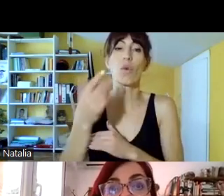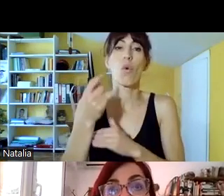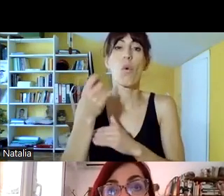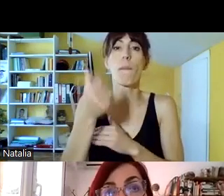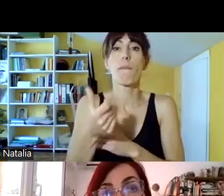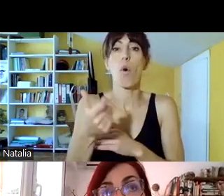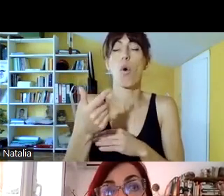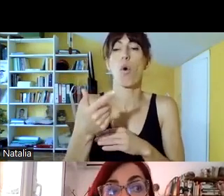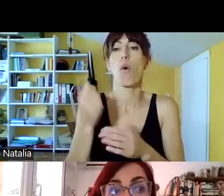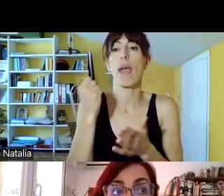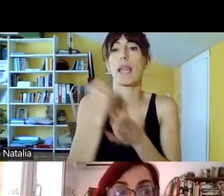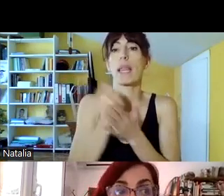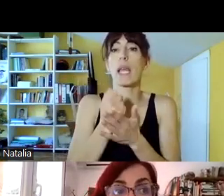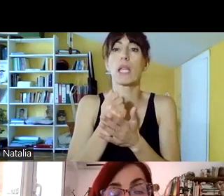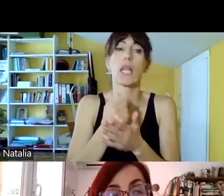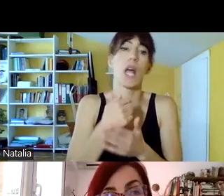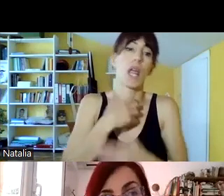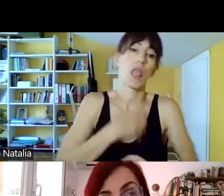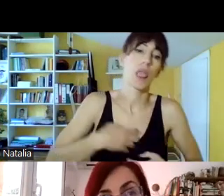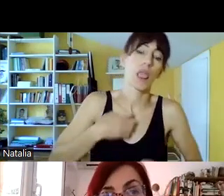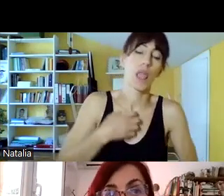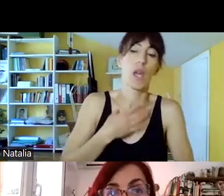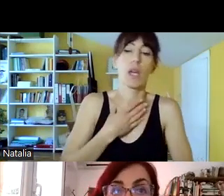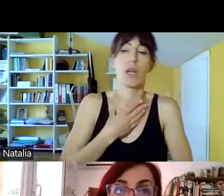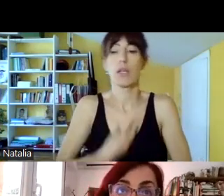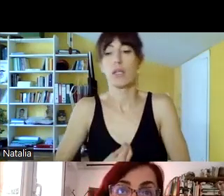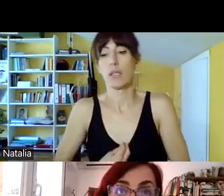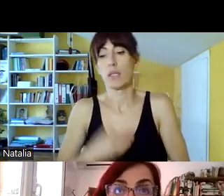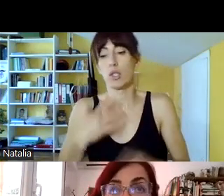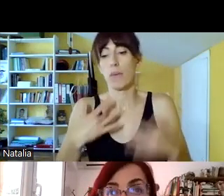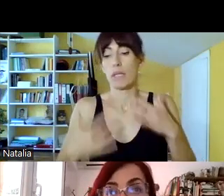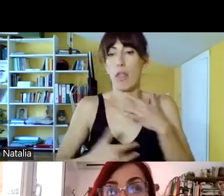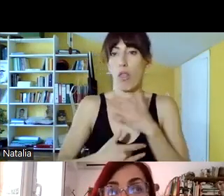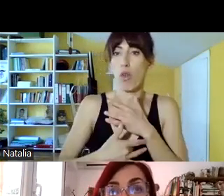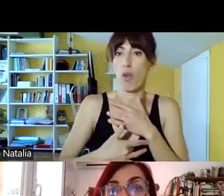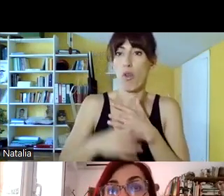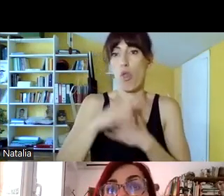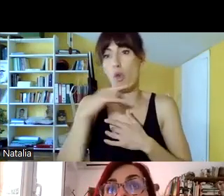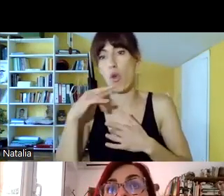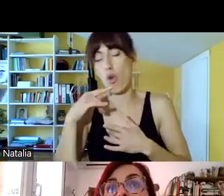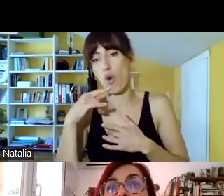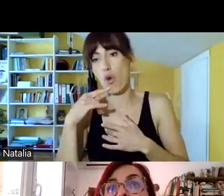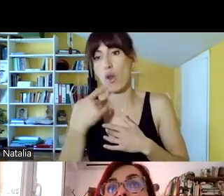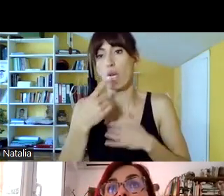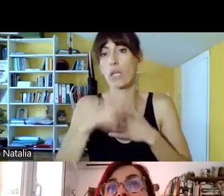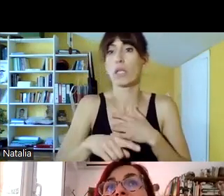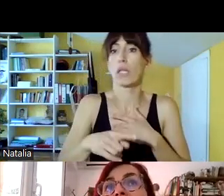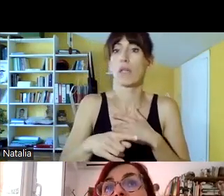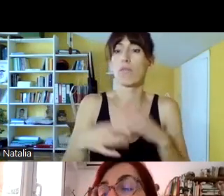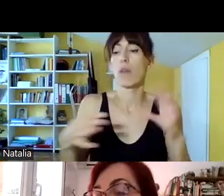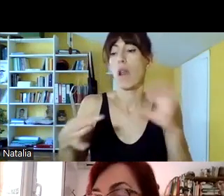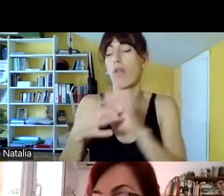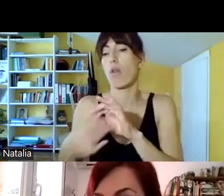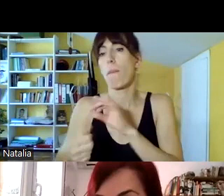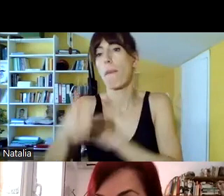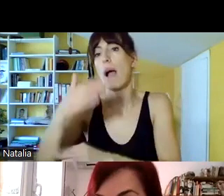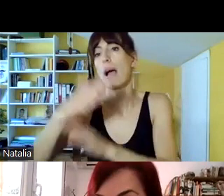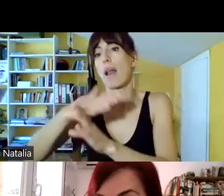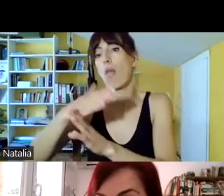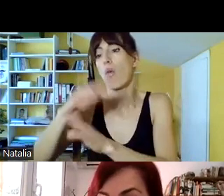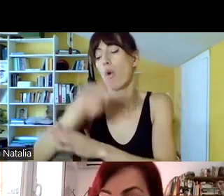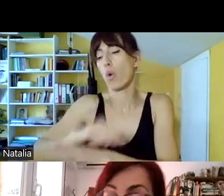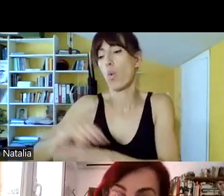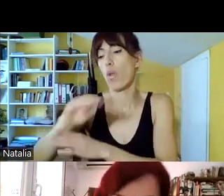concretas, ¿no? De la depresión, de la ansiedad, de las somatizaciones, de tal, y tiene más que ver con qué grado de cuidados necesita